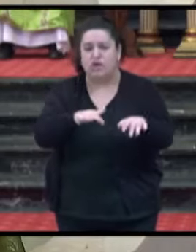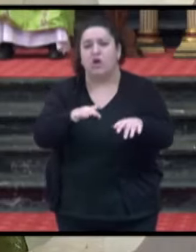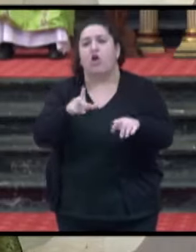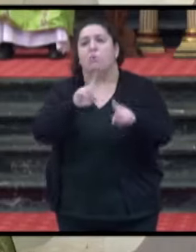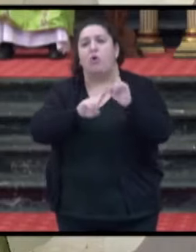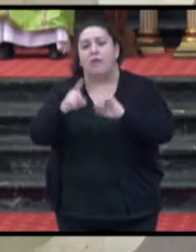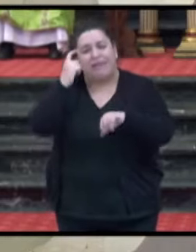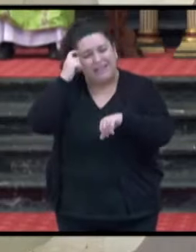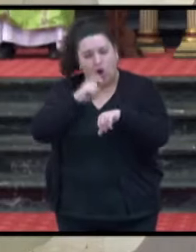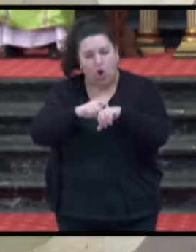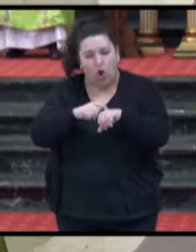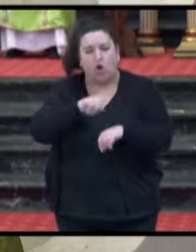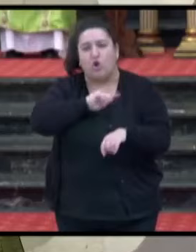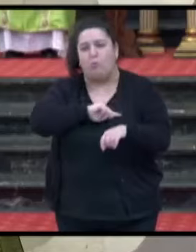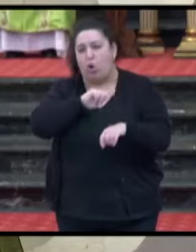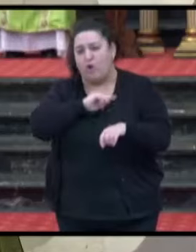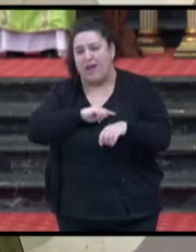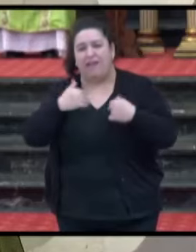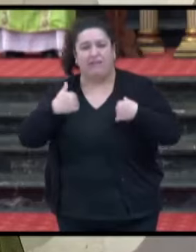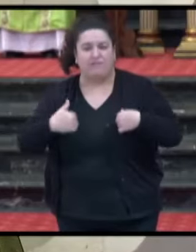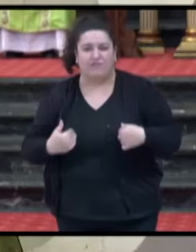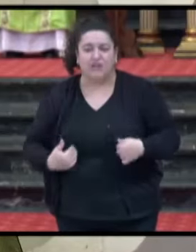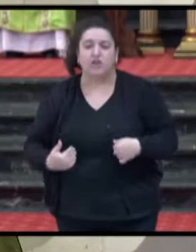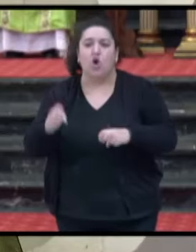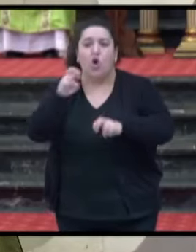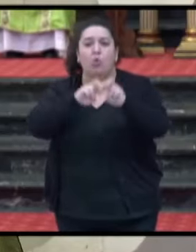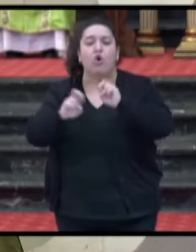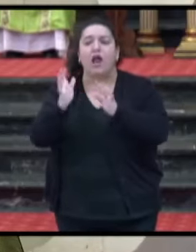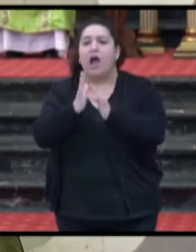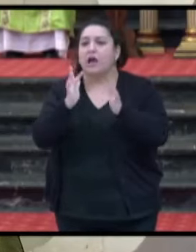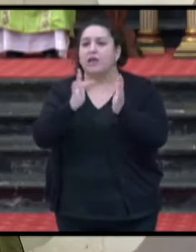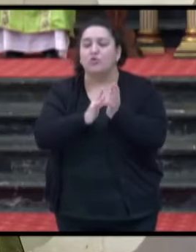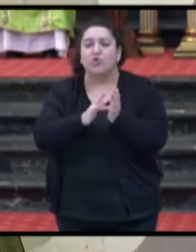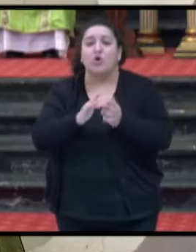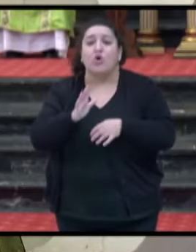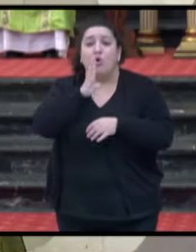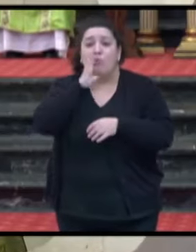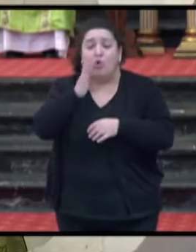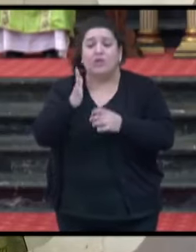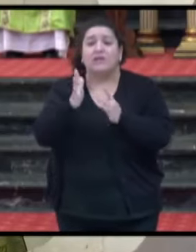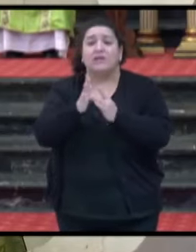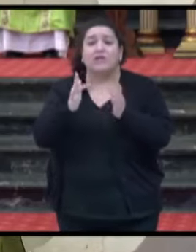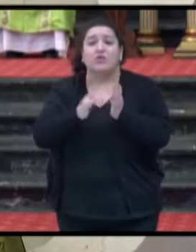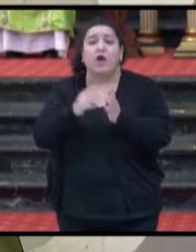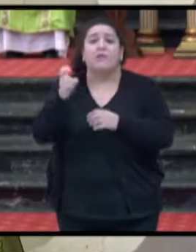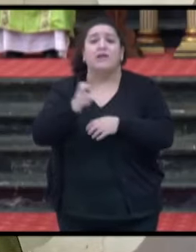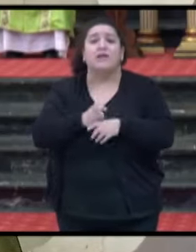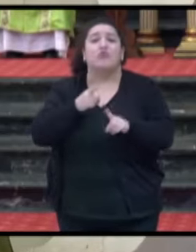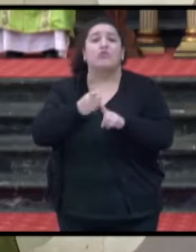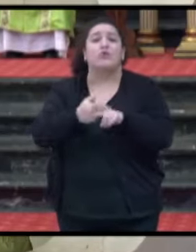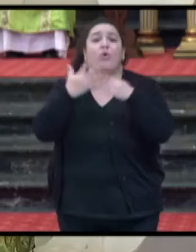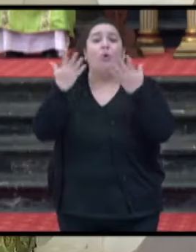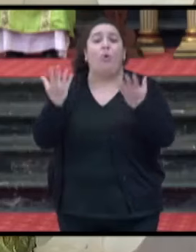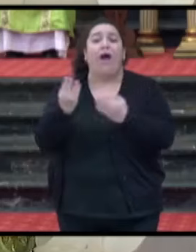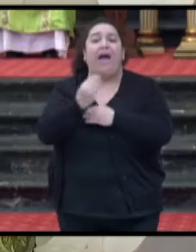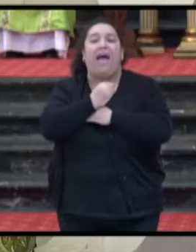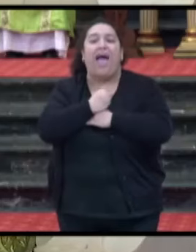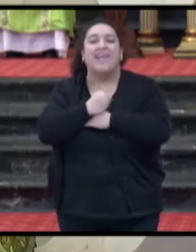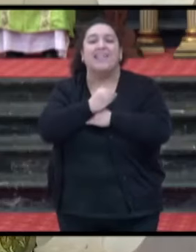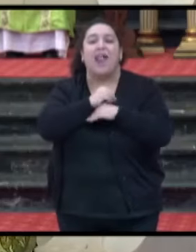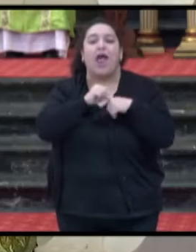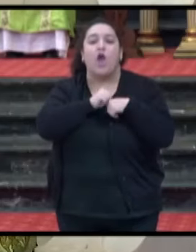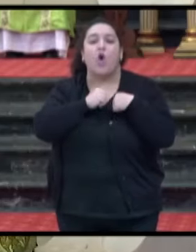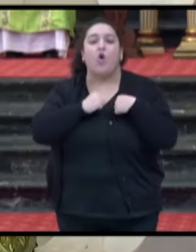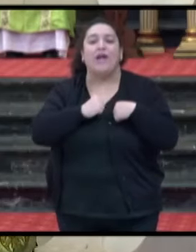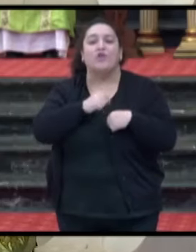psicológicos Morales en busca de Jesús porque Jesús ha venido a sanar el corazón